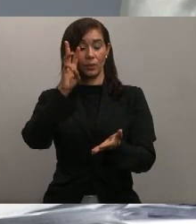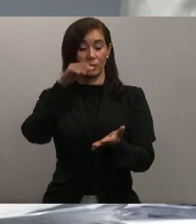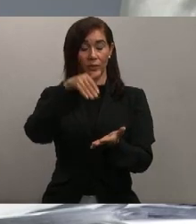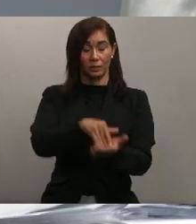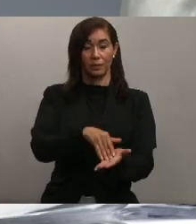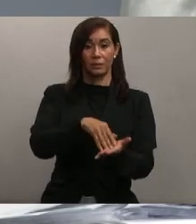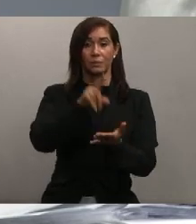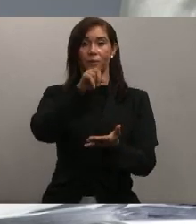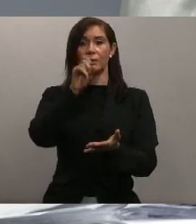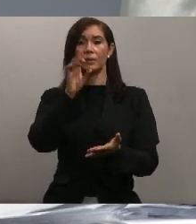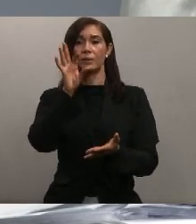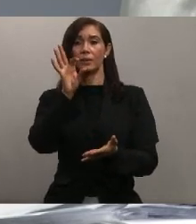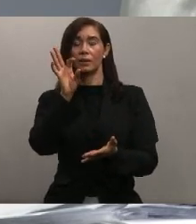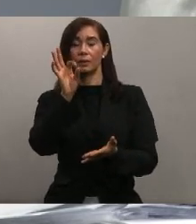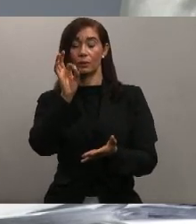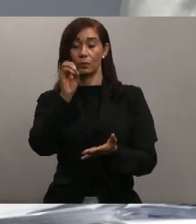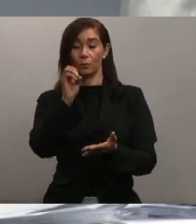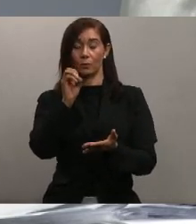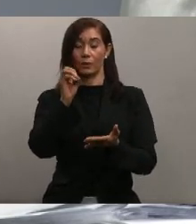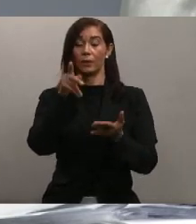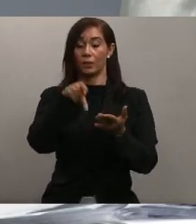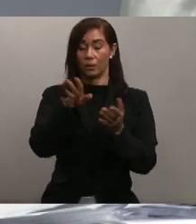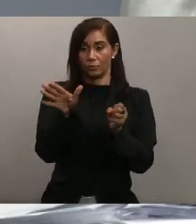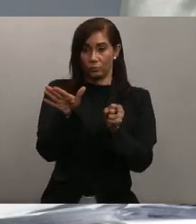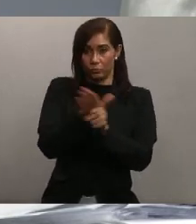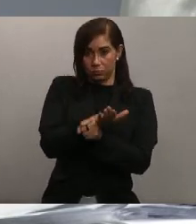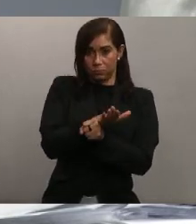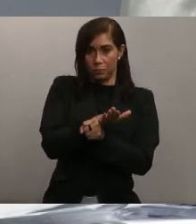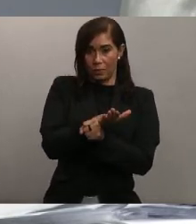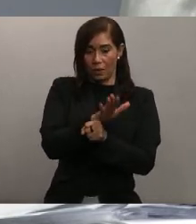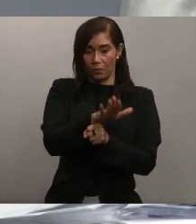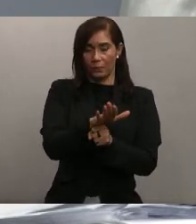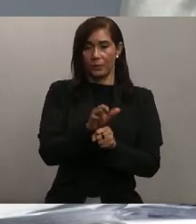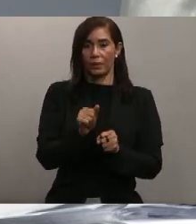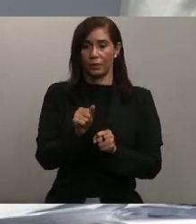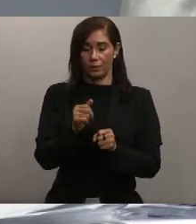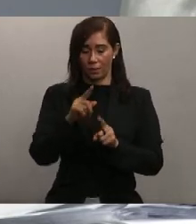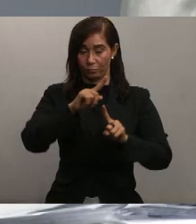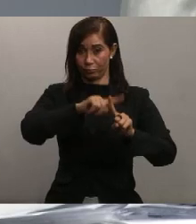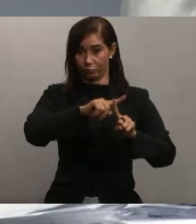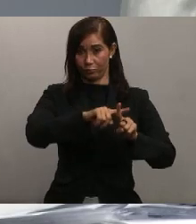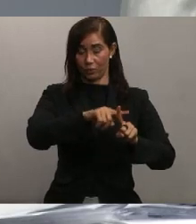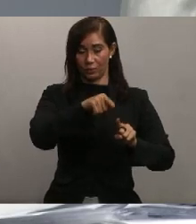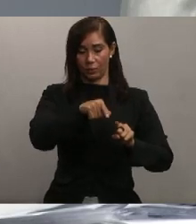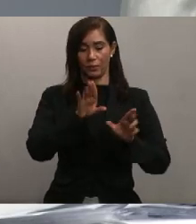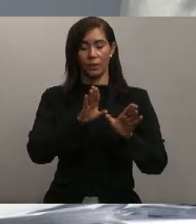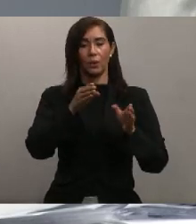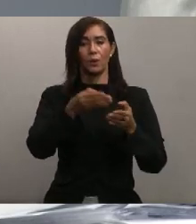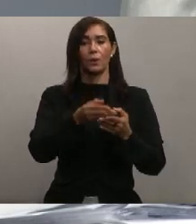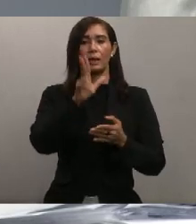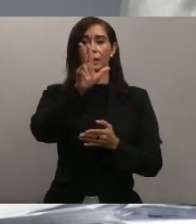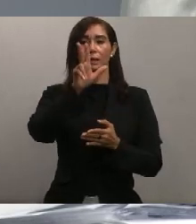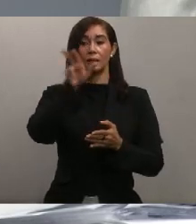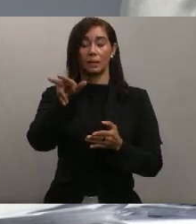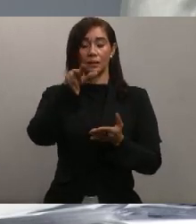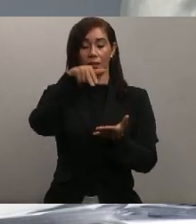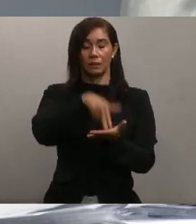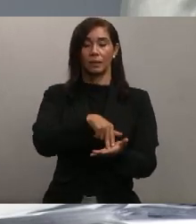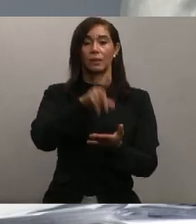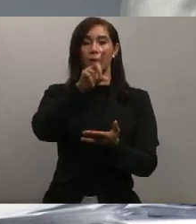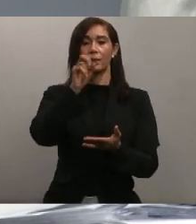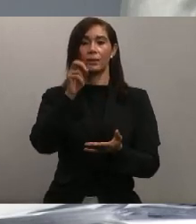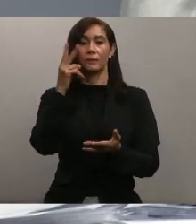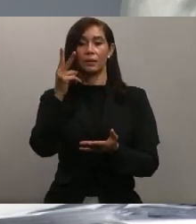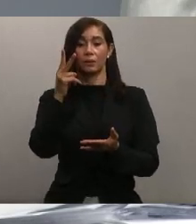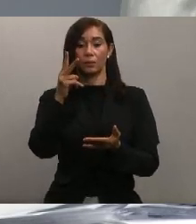1.246.190 casos confirmados ya acumulados, de los cuales 33.102